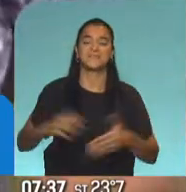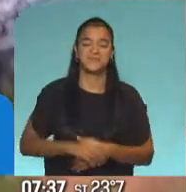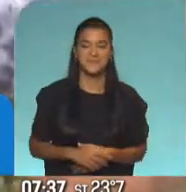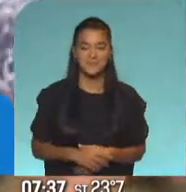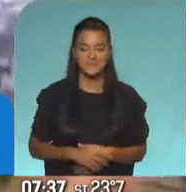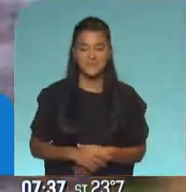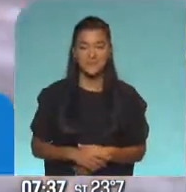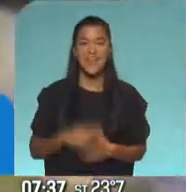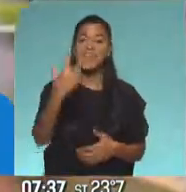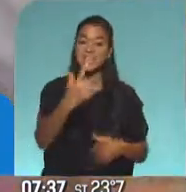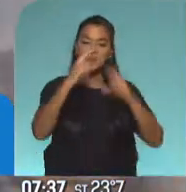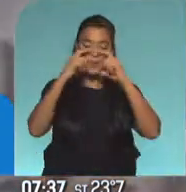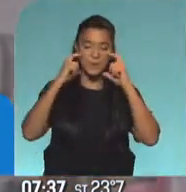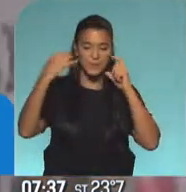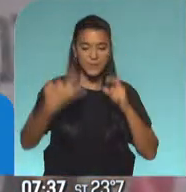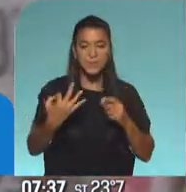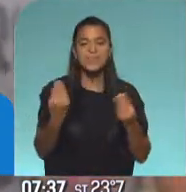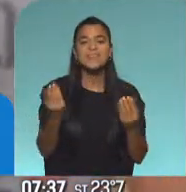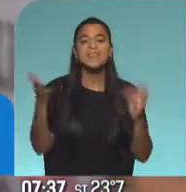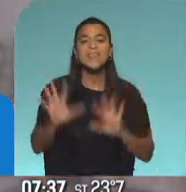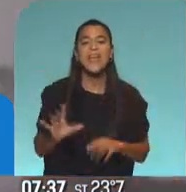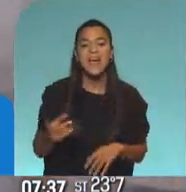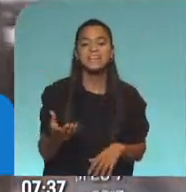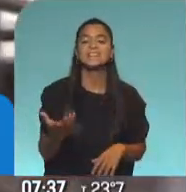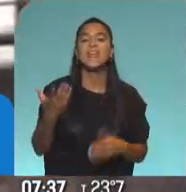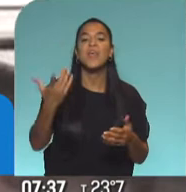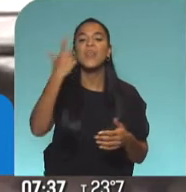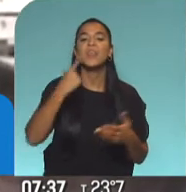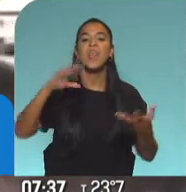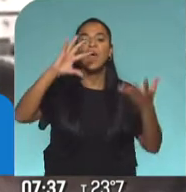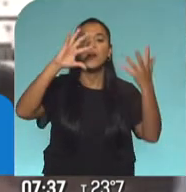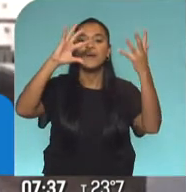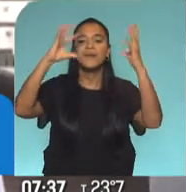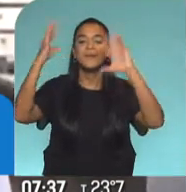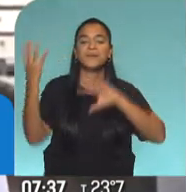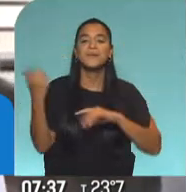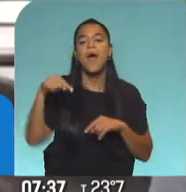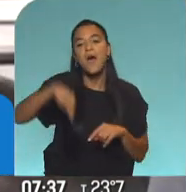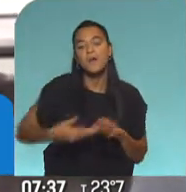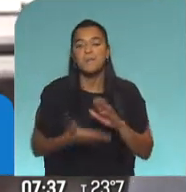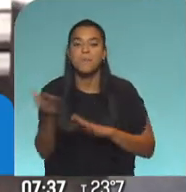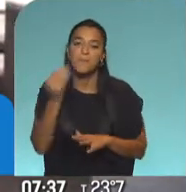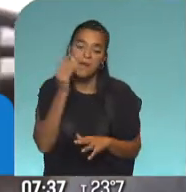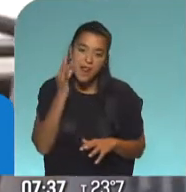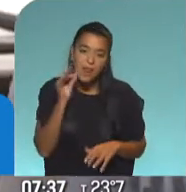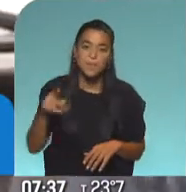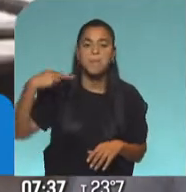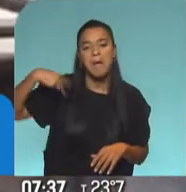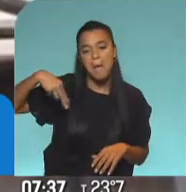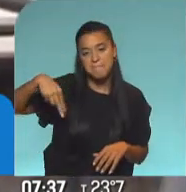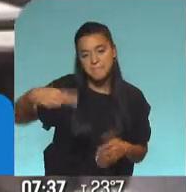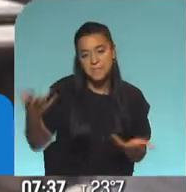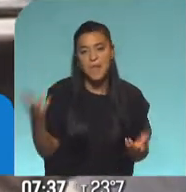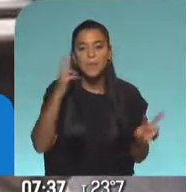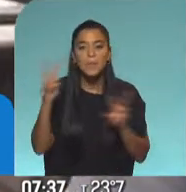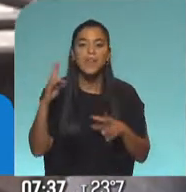Muy bien, los tres con barbijo. ¿Qué se hace un día nublado? Y vamos a ir a merendar un ratito ahora. Vamos a caminar un poco,